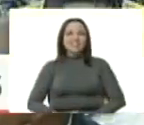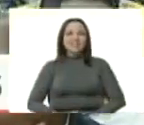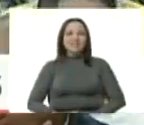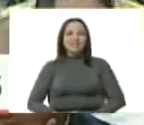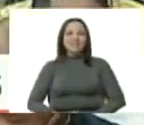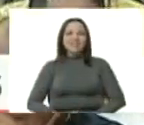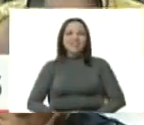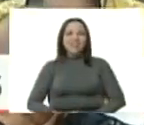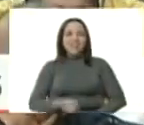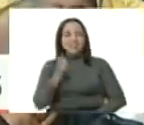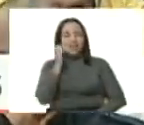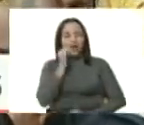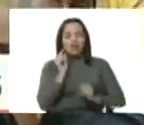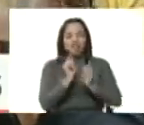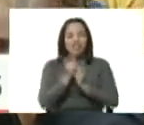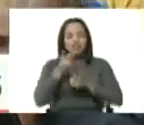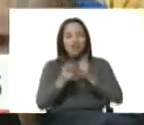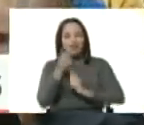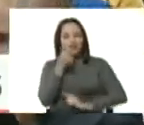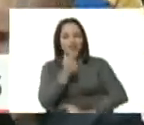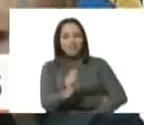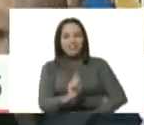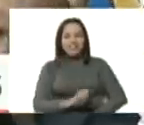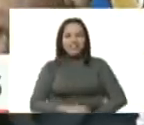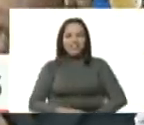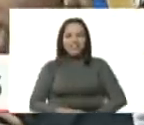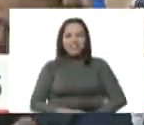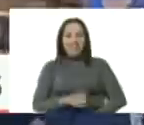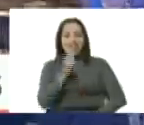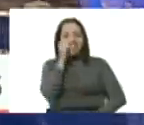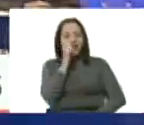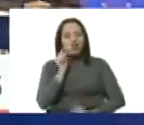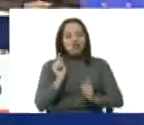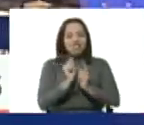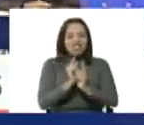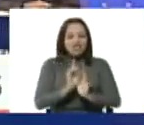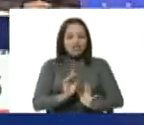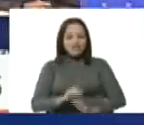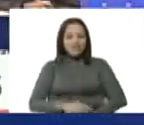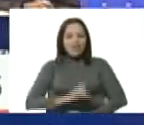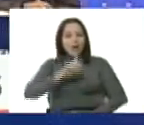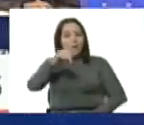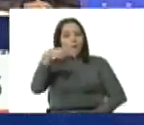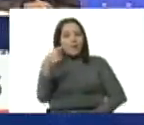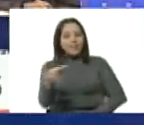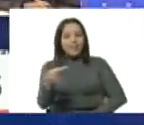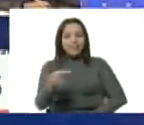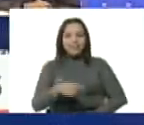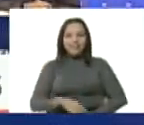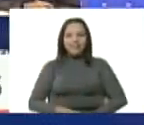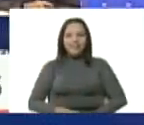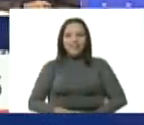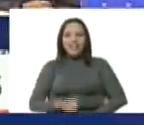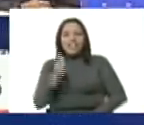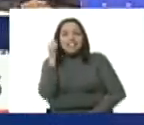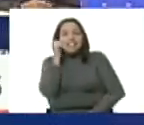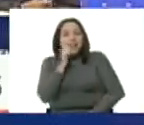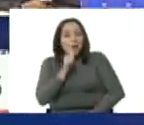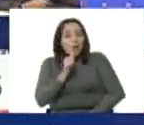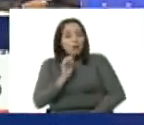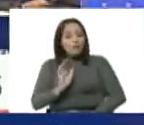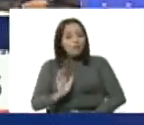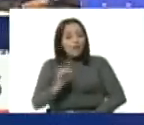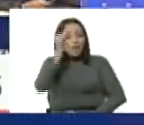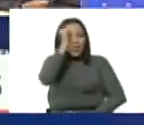Sábado chiquito, le llama alguno. Sábado chiquito. Mañana, sábado y